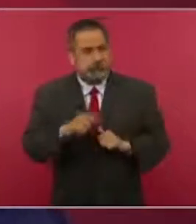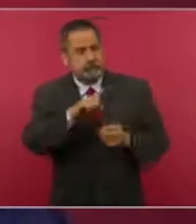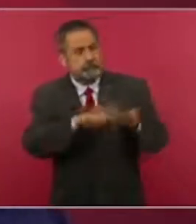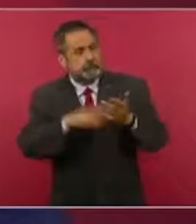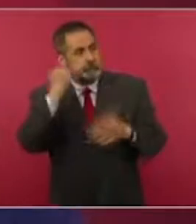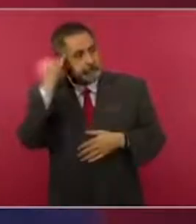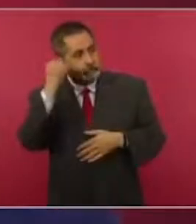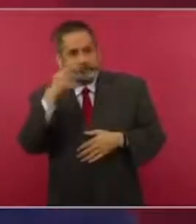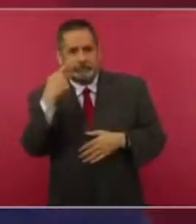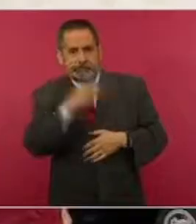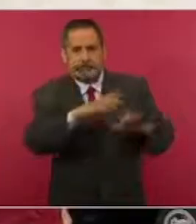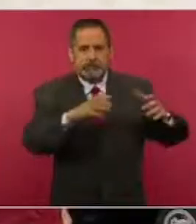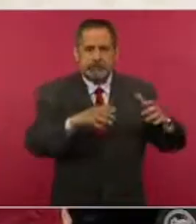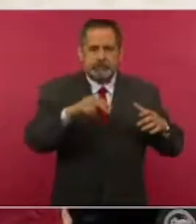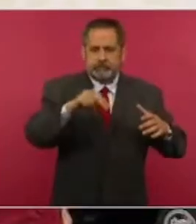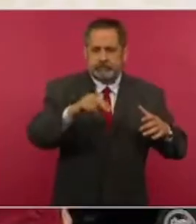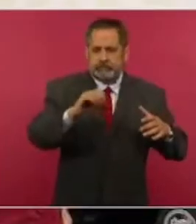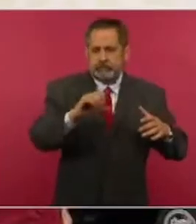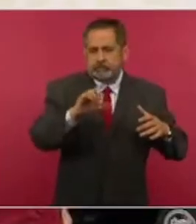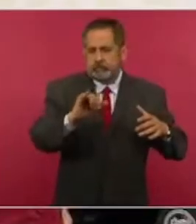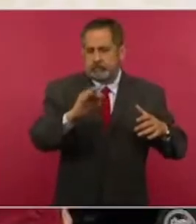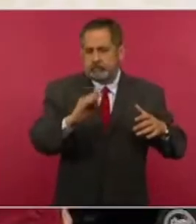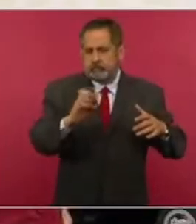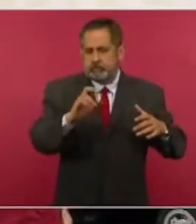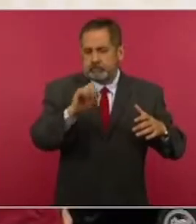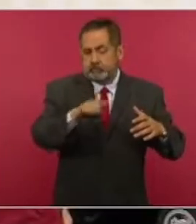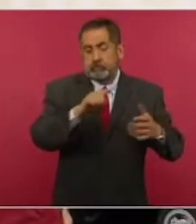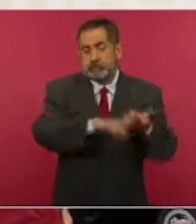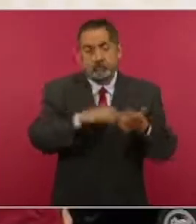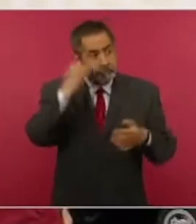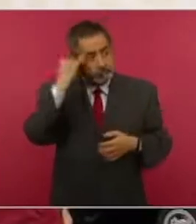concepción neoliberal,